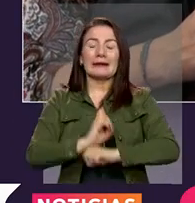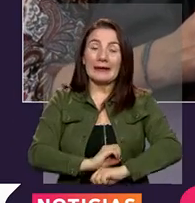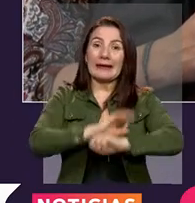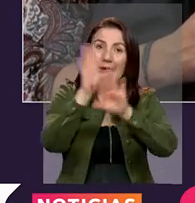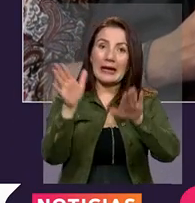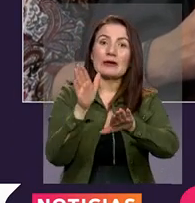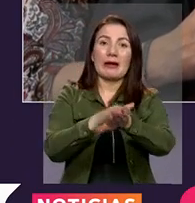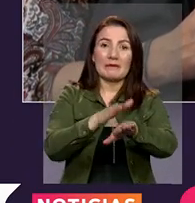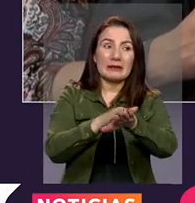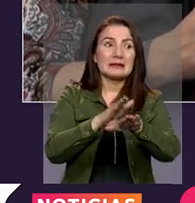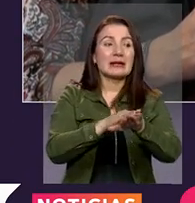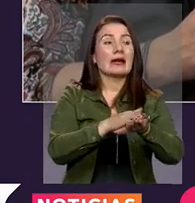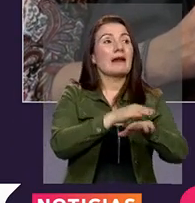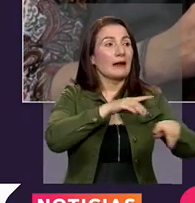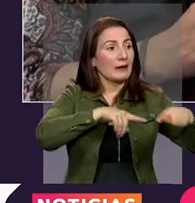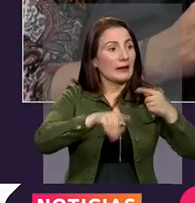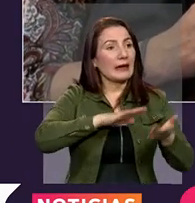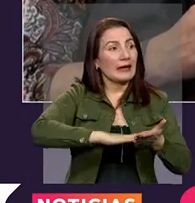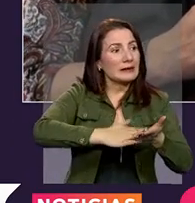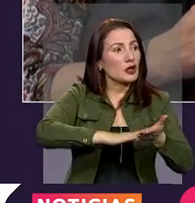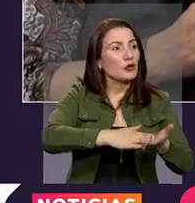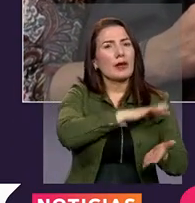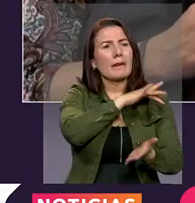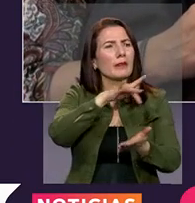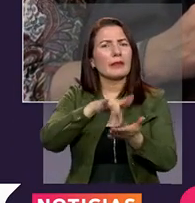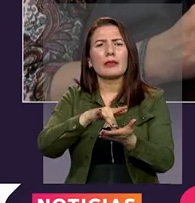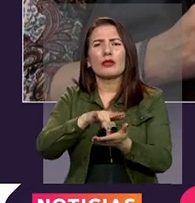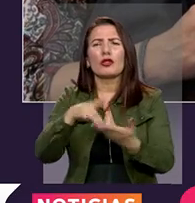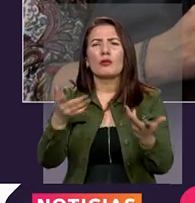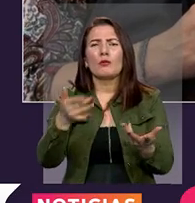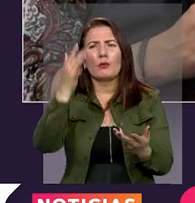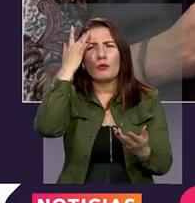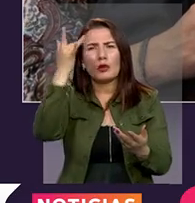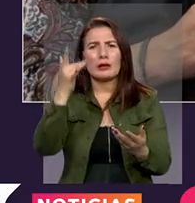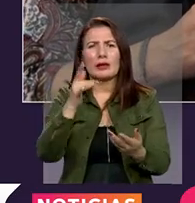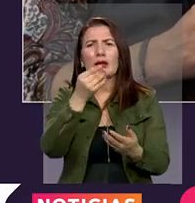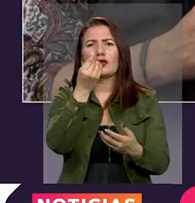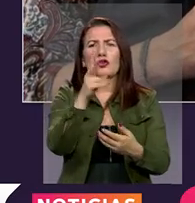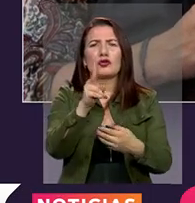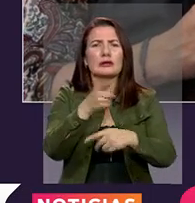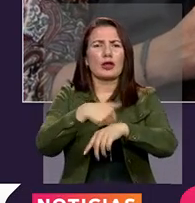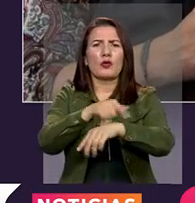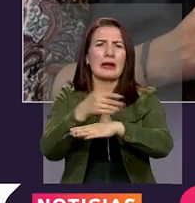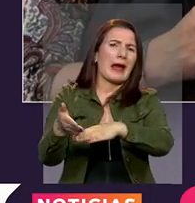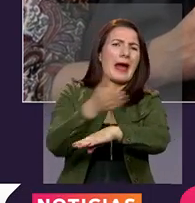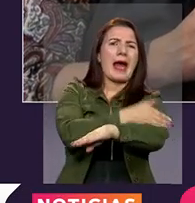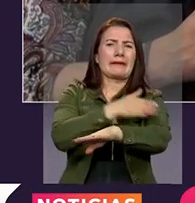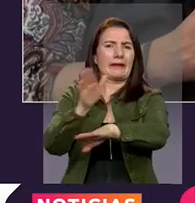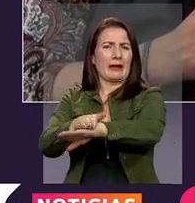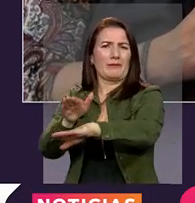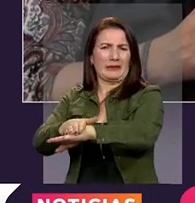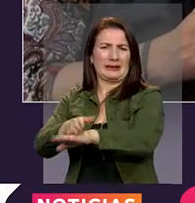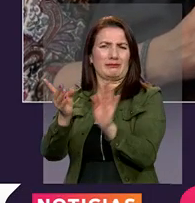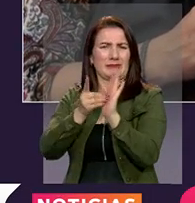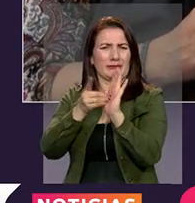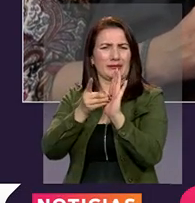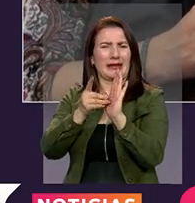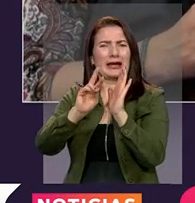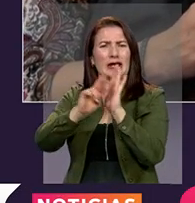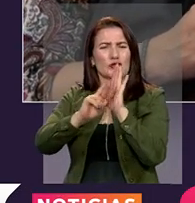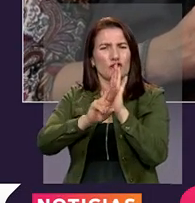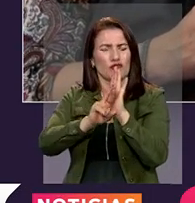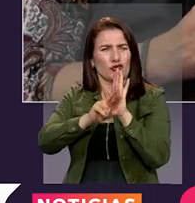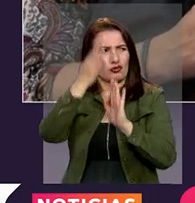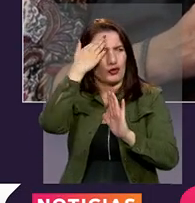claros solicitándole a la Registraduría que nos indique, uno, ¿por qué 12 horas antes de las elecciones se está expidiendo esta resolución?